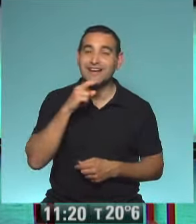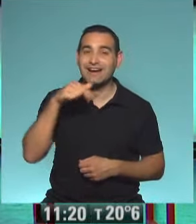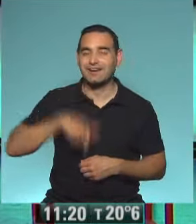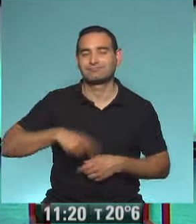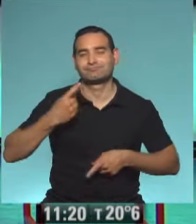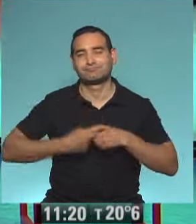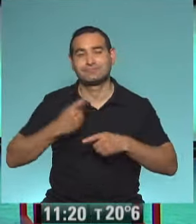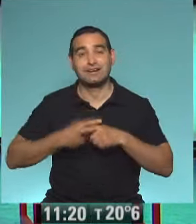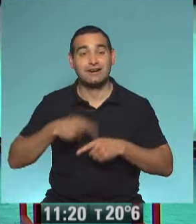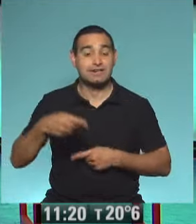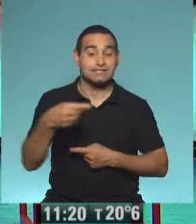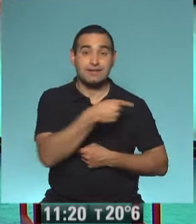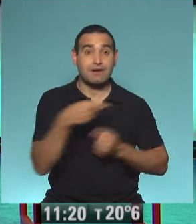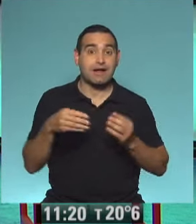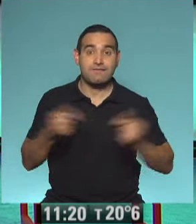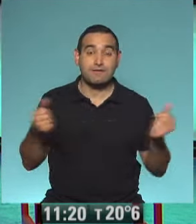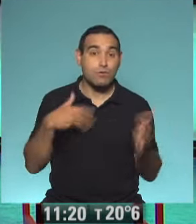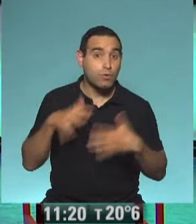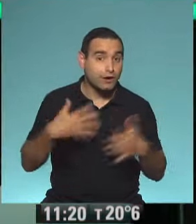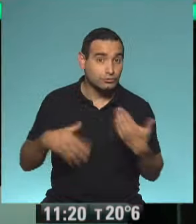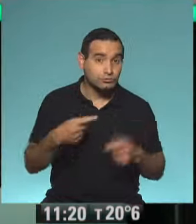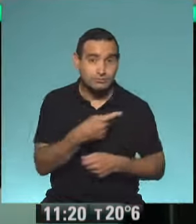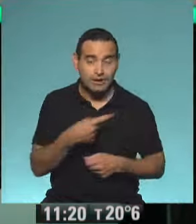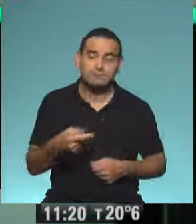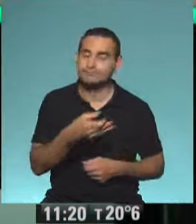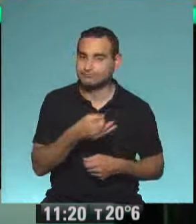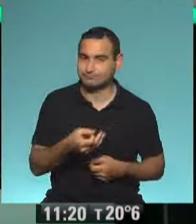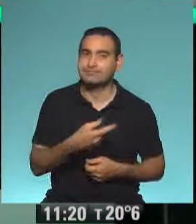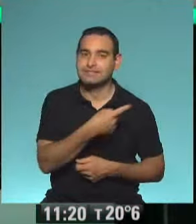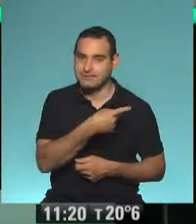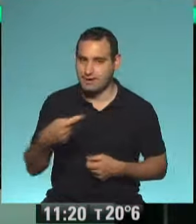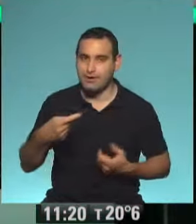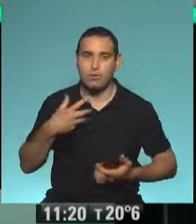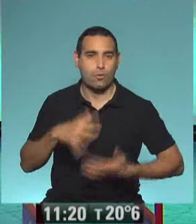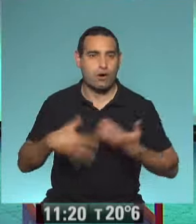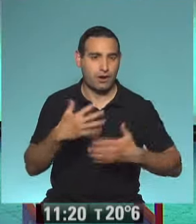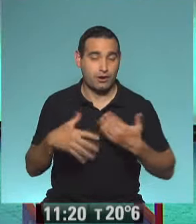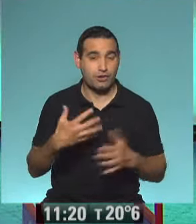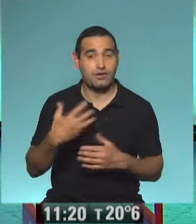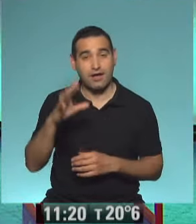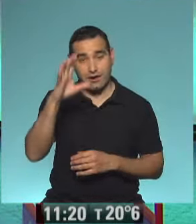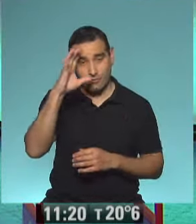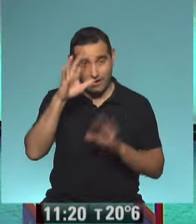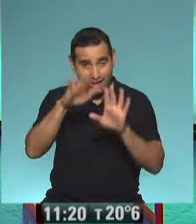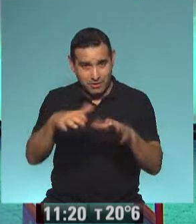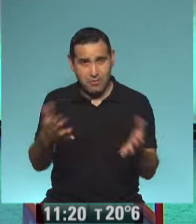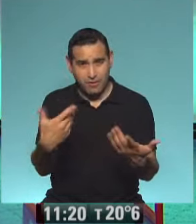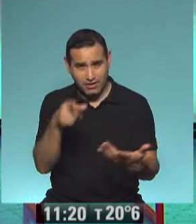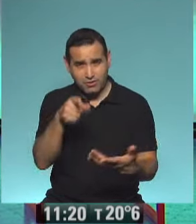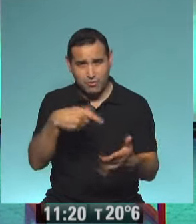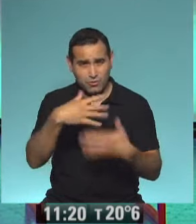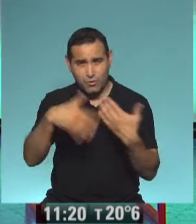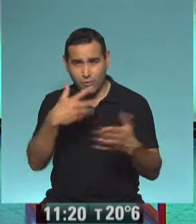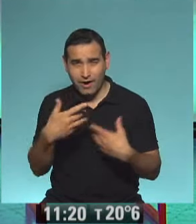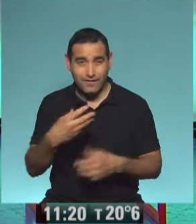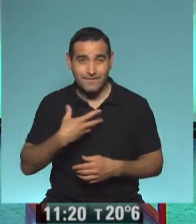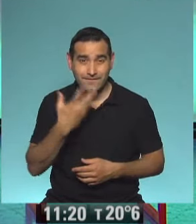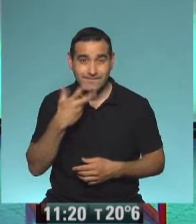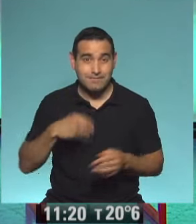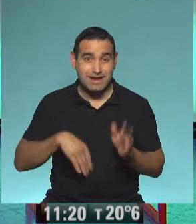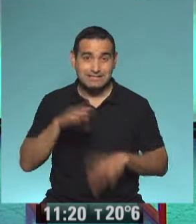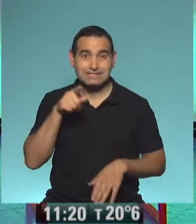celebrando y terminando esta semana de juegos. Estamos terminando la semana de juegos. Les recordamos entonces a los chicos que pueden compartirnos sus juegos favoritos con el